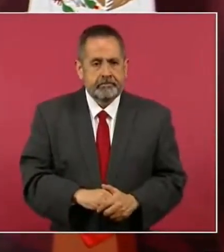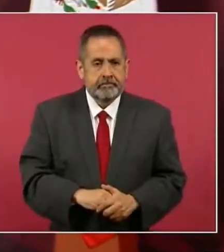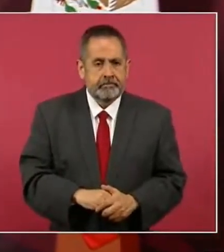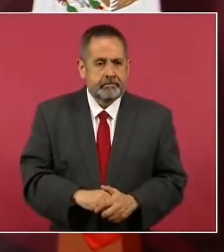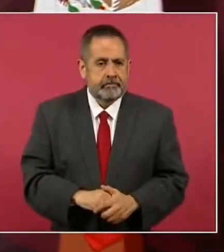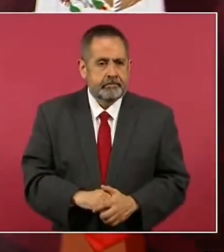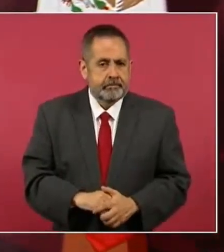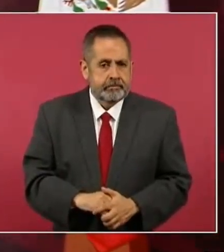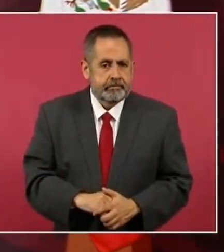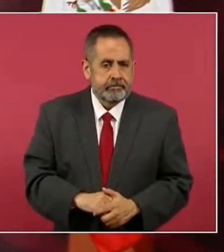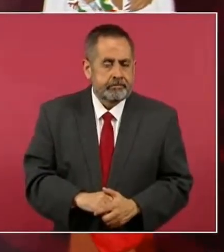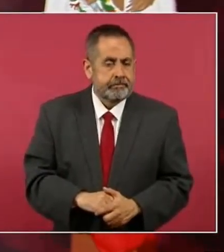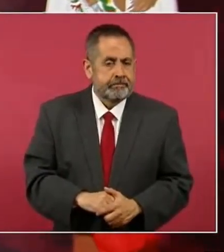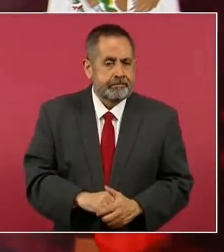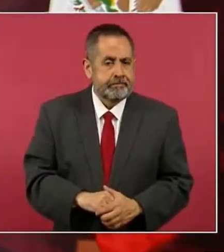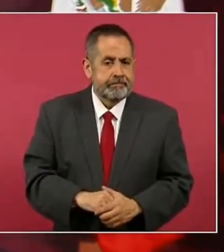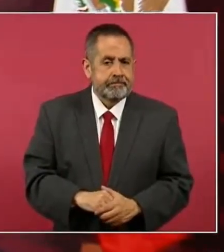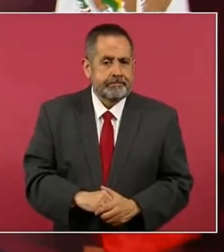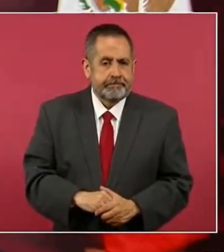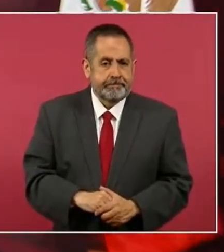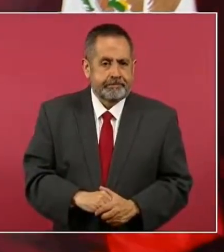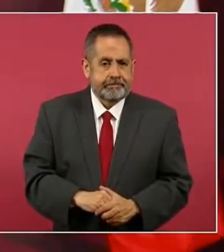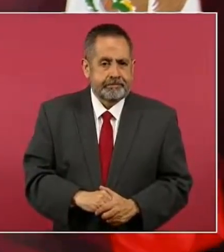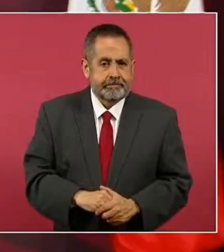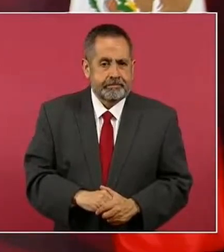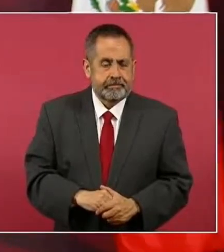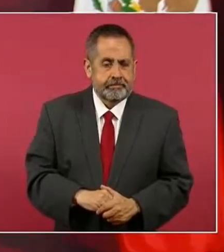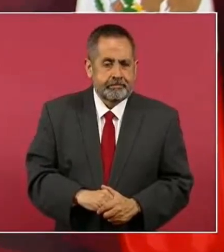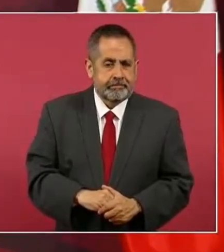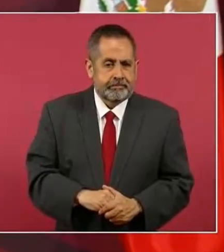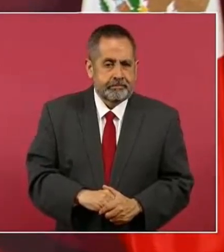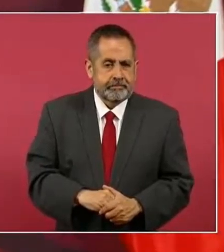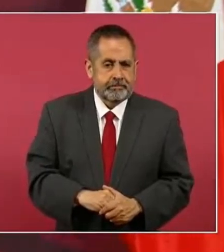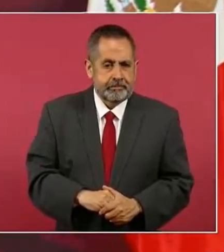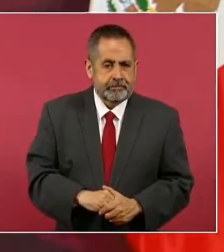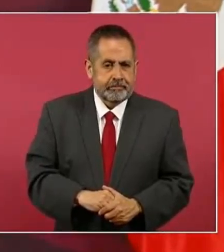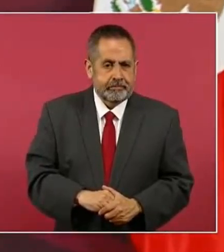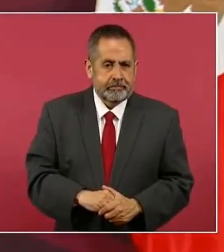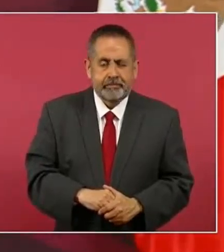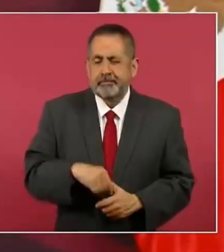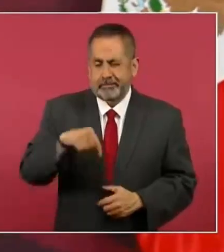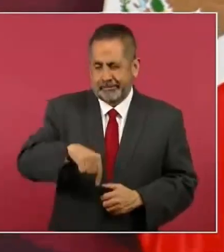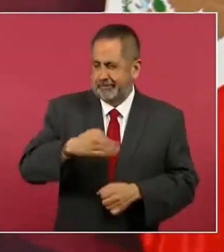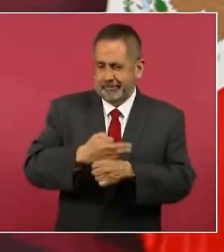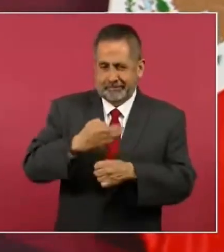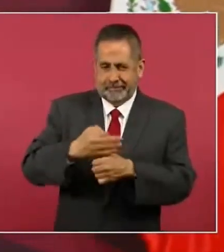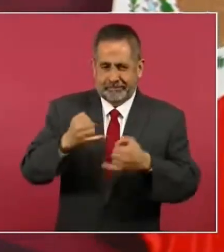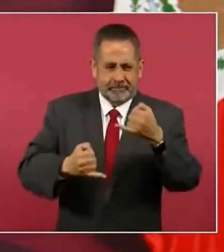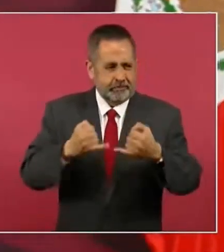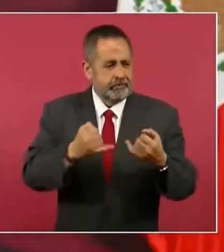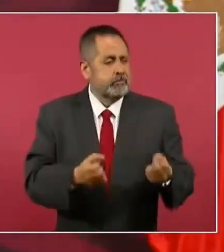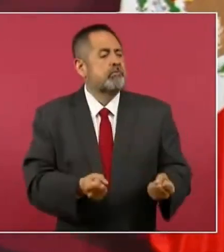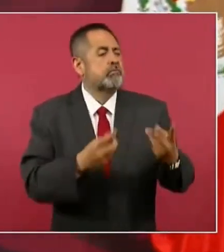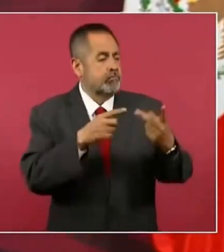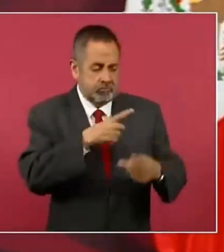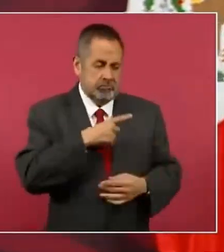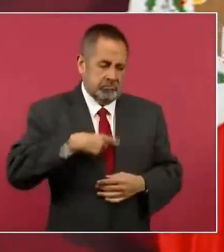asegurar cuánto fue el daño,